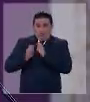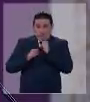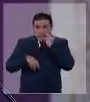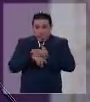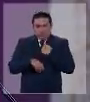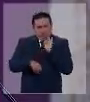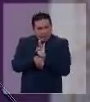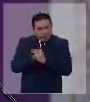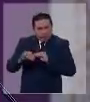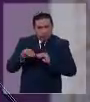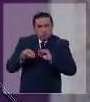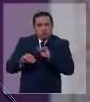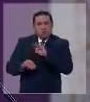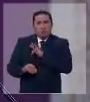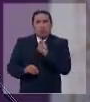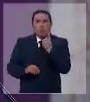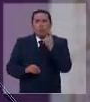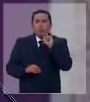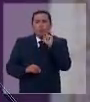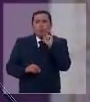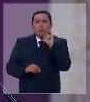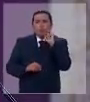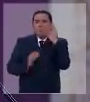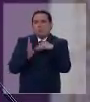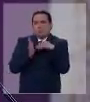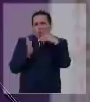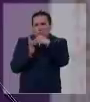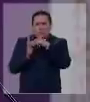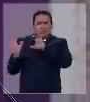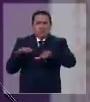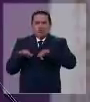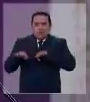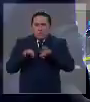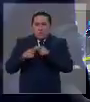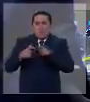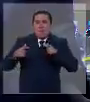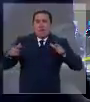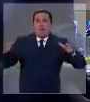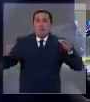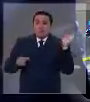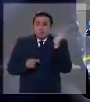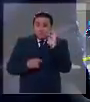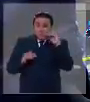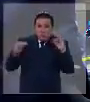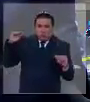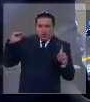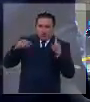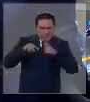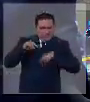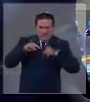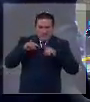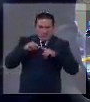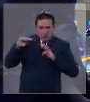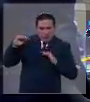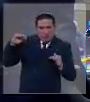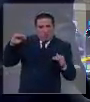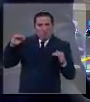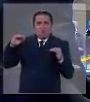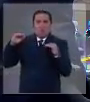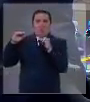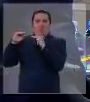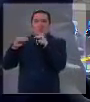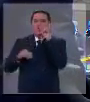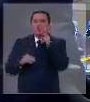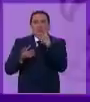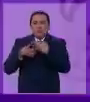empleos. Y decíamos al principio, si nosotros cerramos las brechas, podemos generar más. Pero tenemos un elemento que es bien interesante y que quienes nos